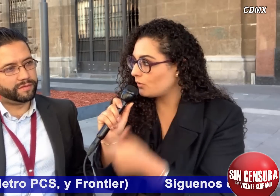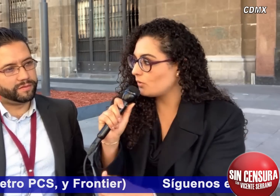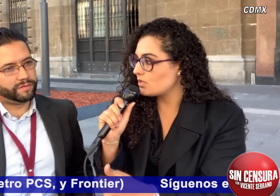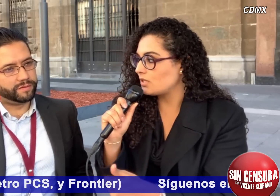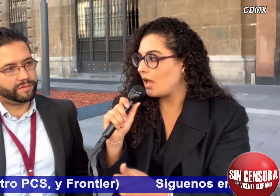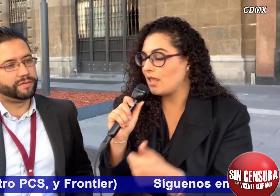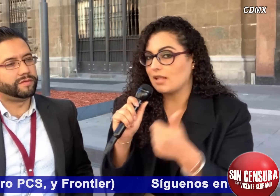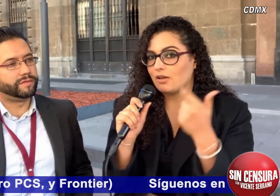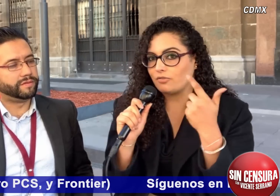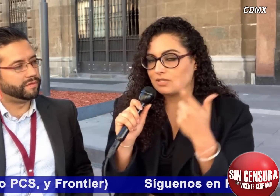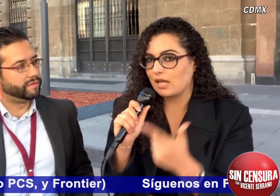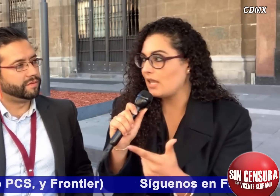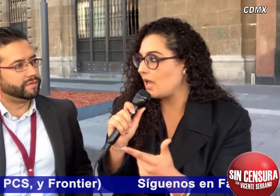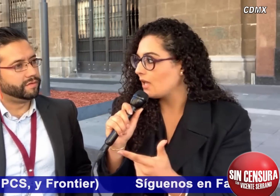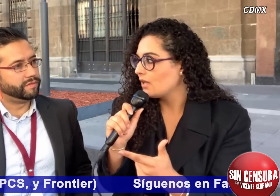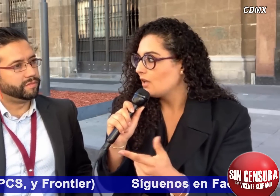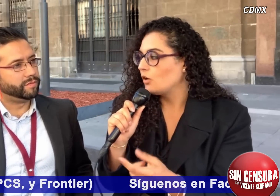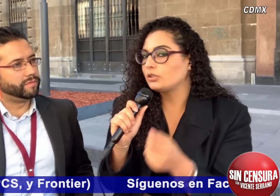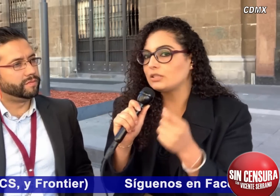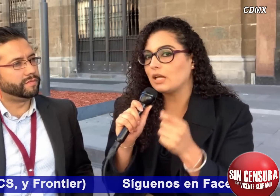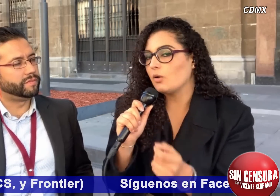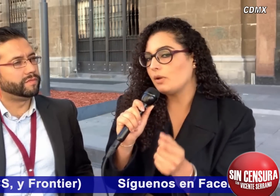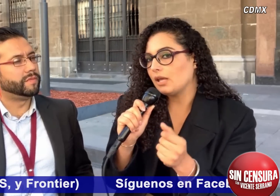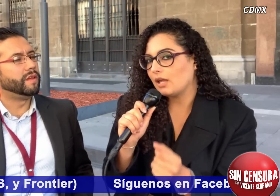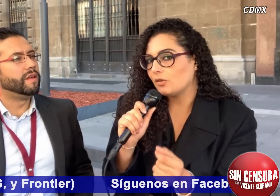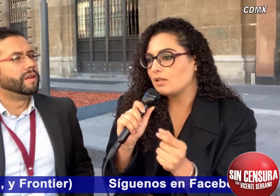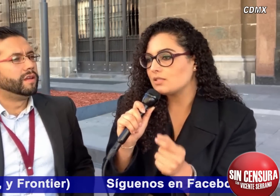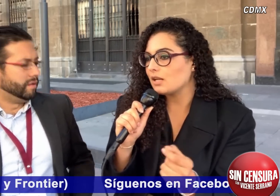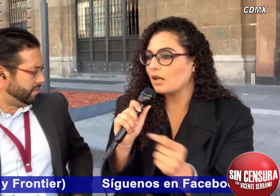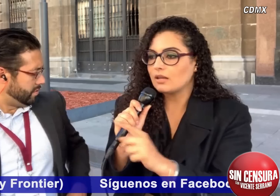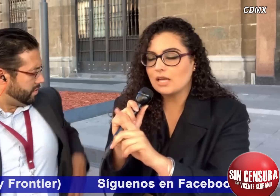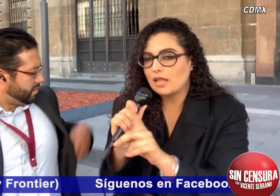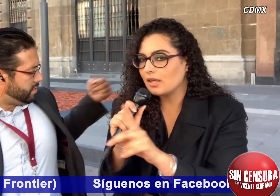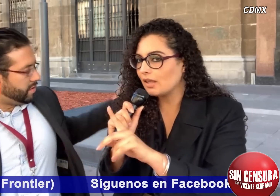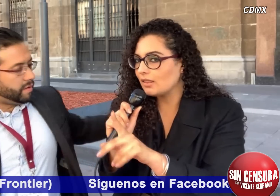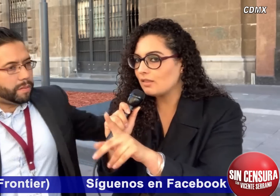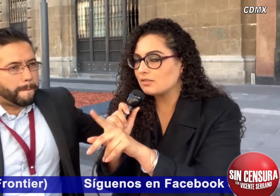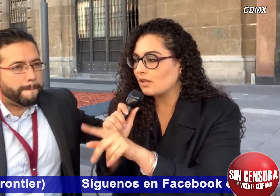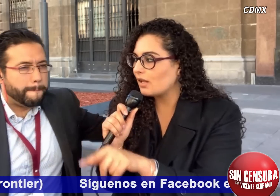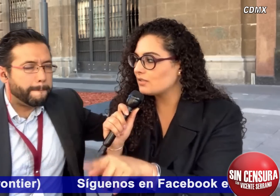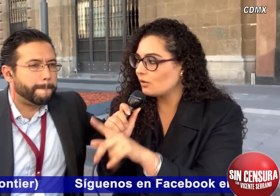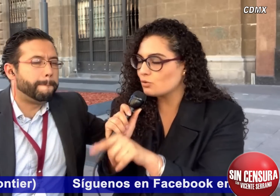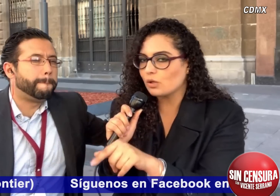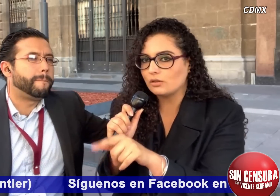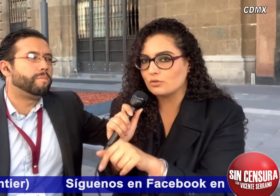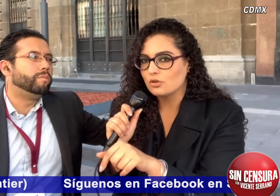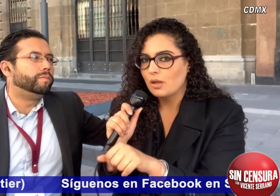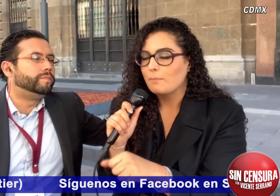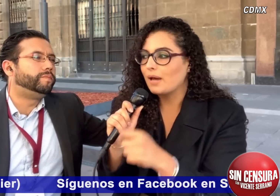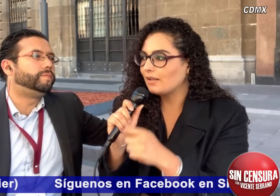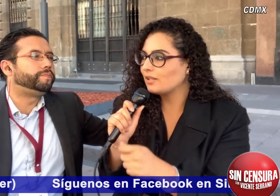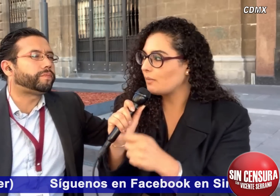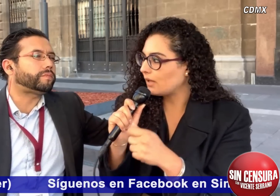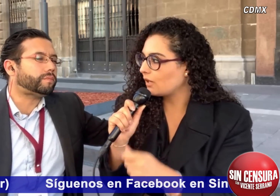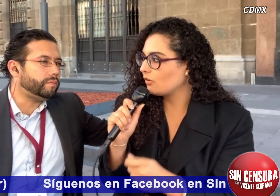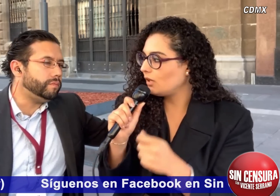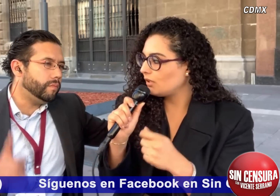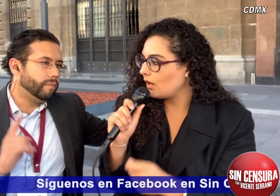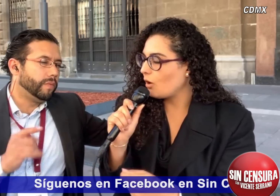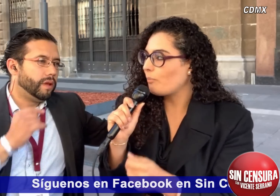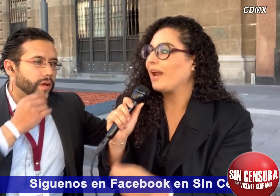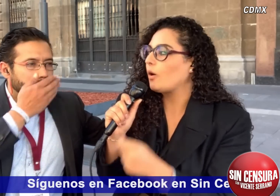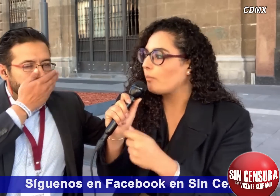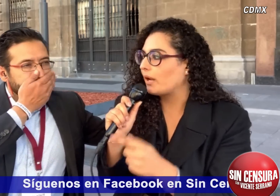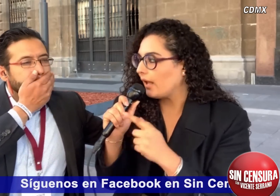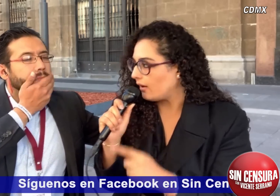del Poder Judicial y de la Fiscalía, los están obligando a decir, ya dejen de destinarse los sueldos, van a trabajar con